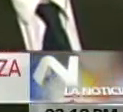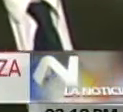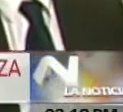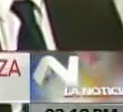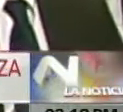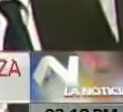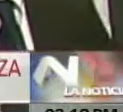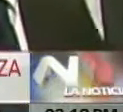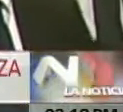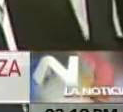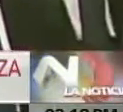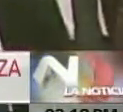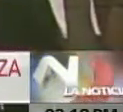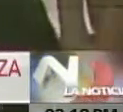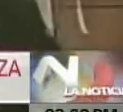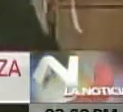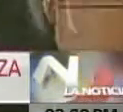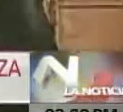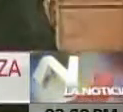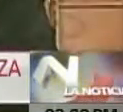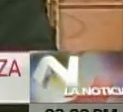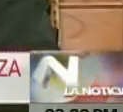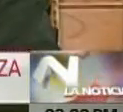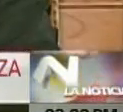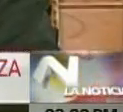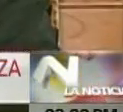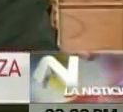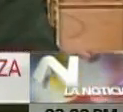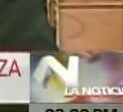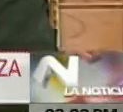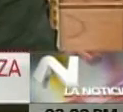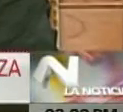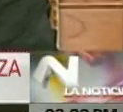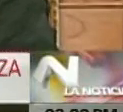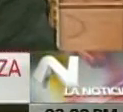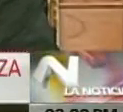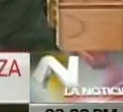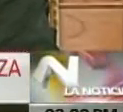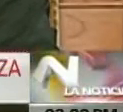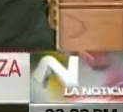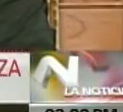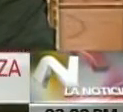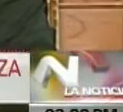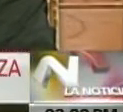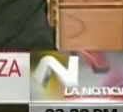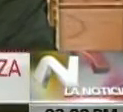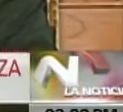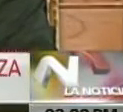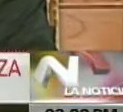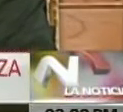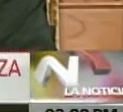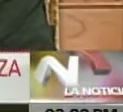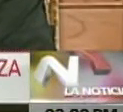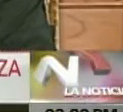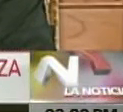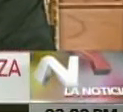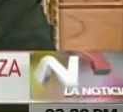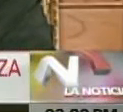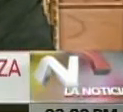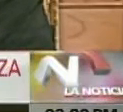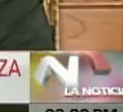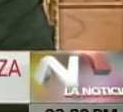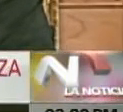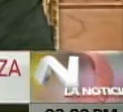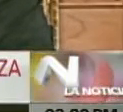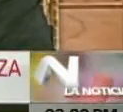de beneficio. Así que pongamos nosotros el acento, compañeros ministros, vicepresidentes, para que todos